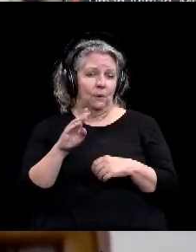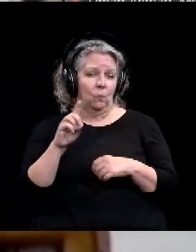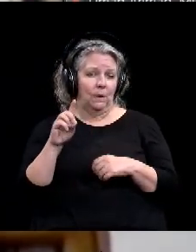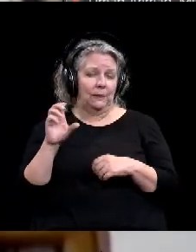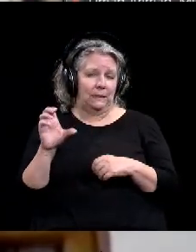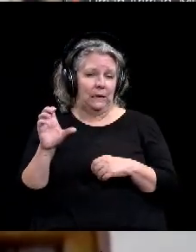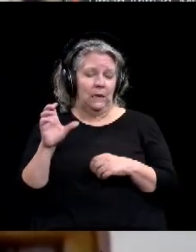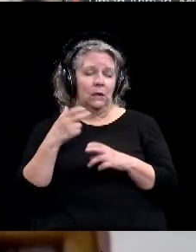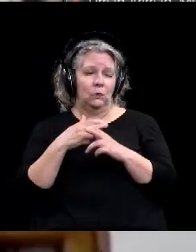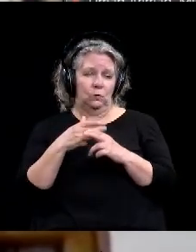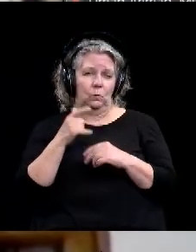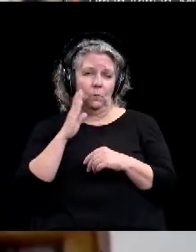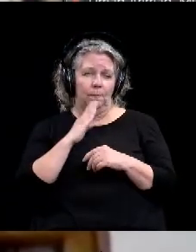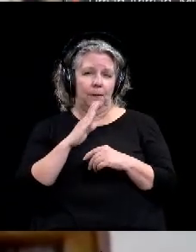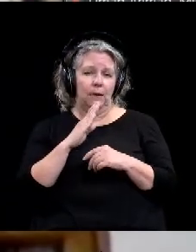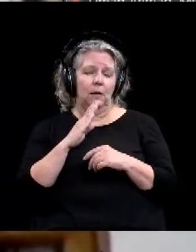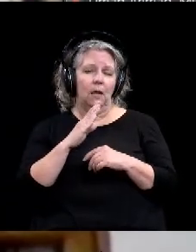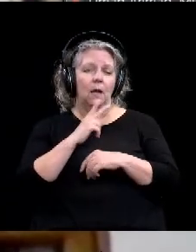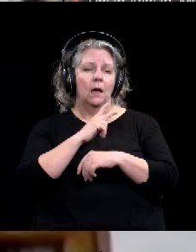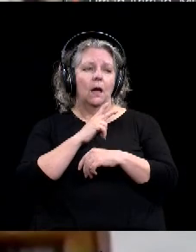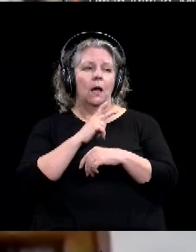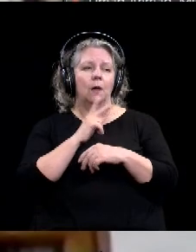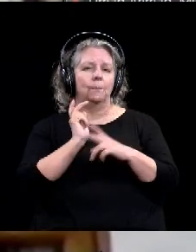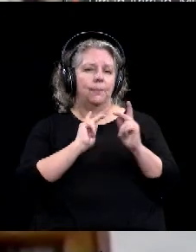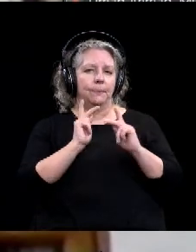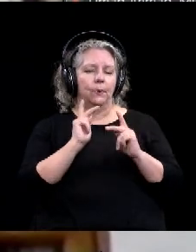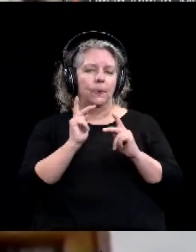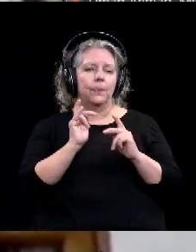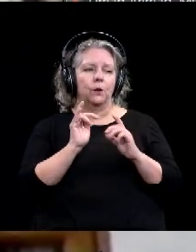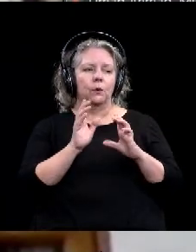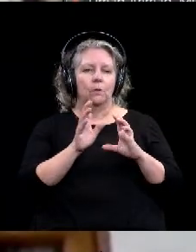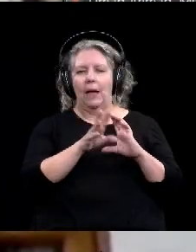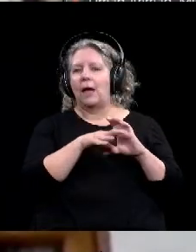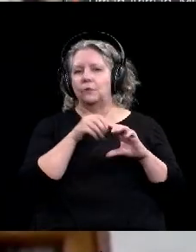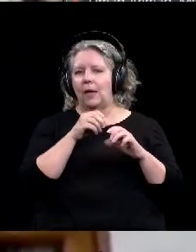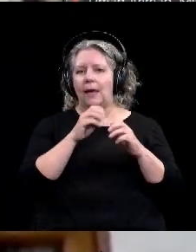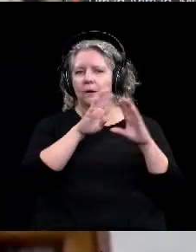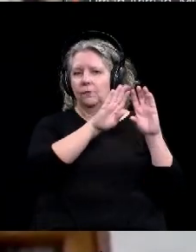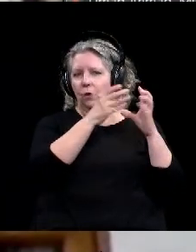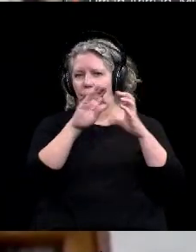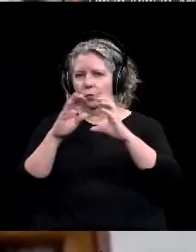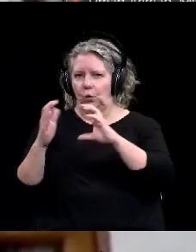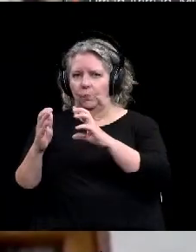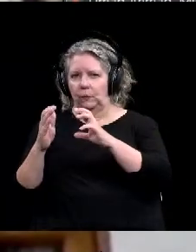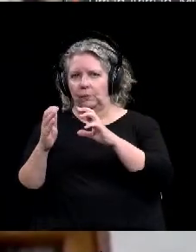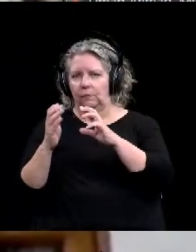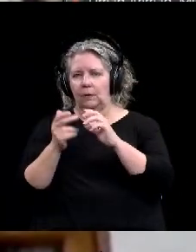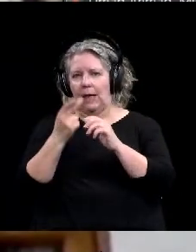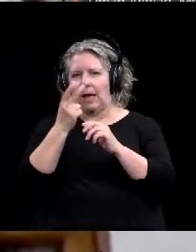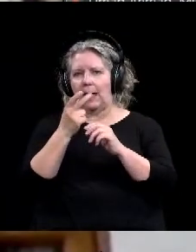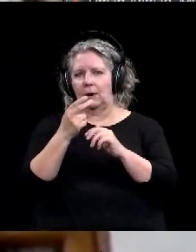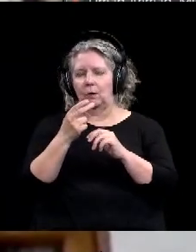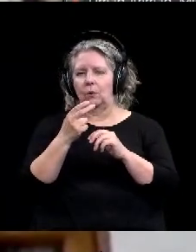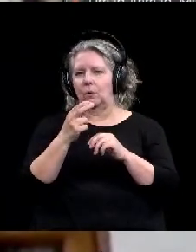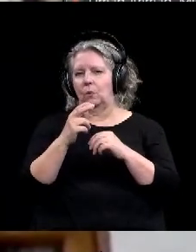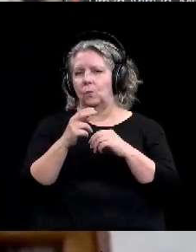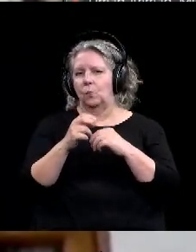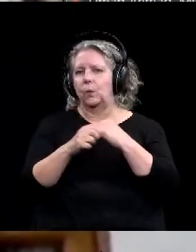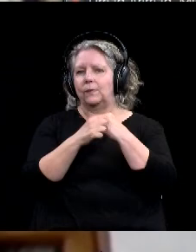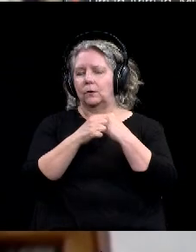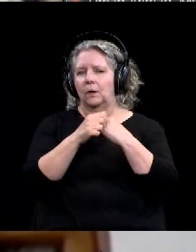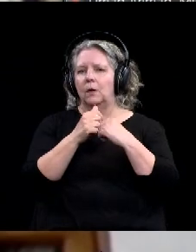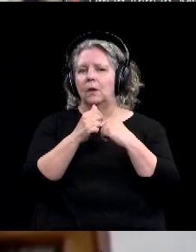están en riesgos de categorías de altos riesgos para que éstos puedan citar los y